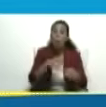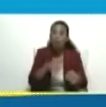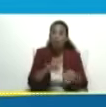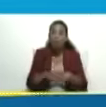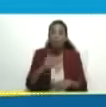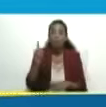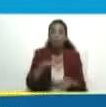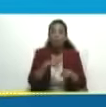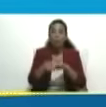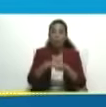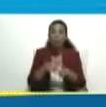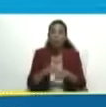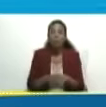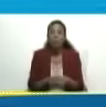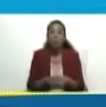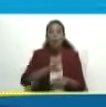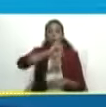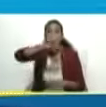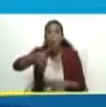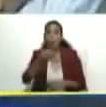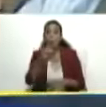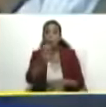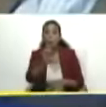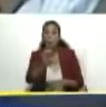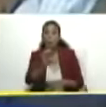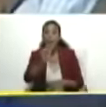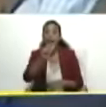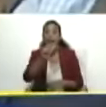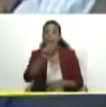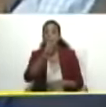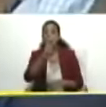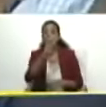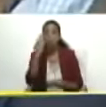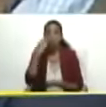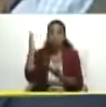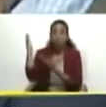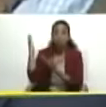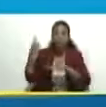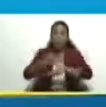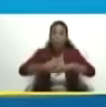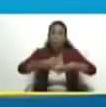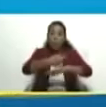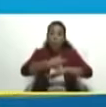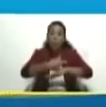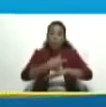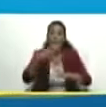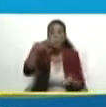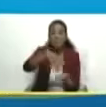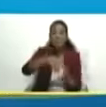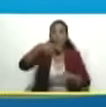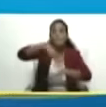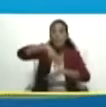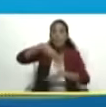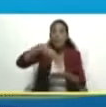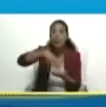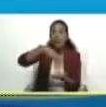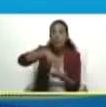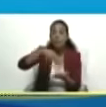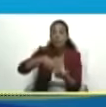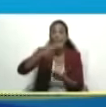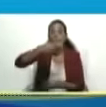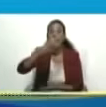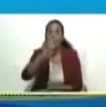Llanero, José Alberto Galíndez Cordero, el gobernador del estado Miranda, Héctor